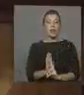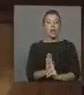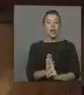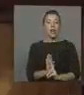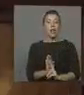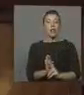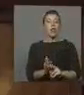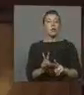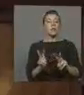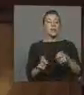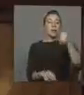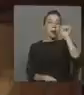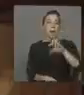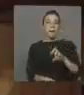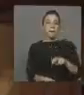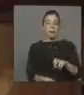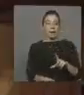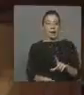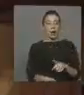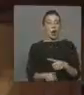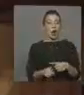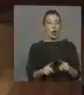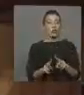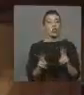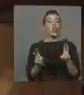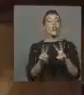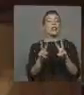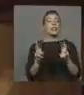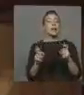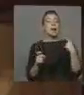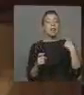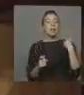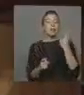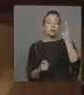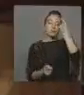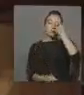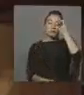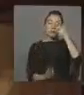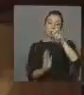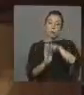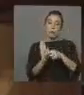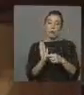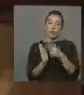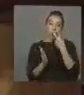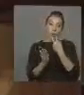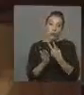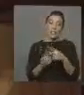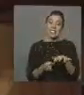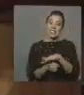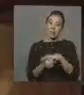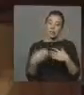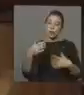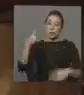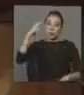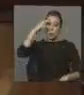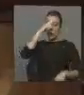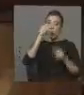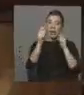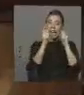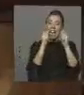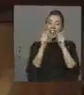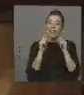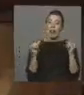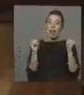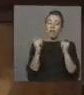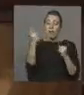penal. Respecto a la objeción de conciencia, el proyecto encara situaciones difíciles, pues está en riesgo